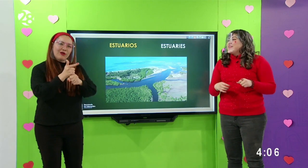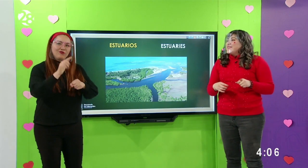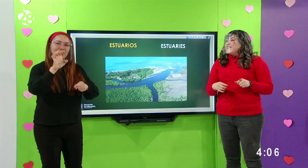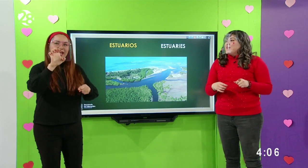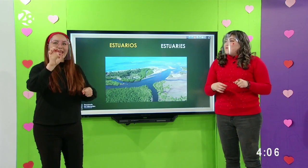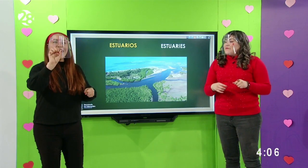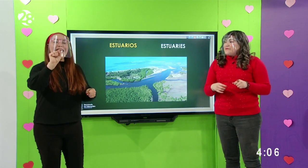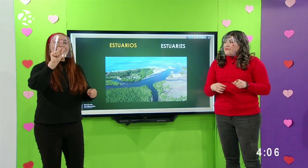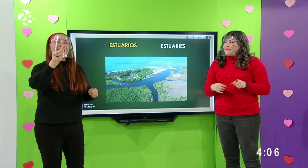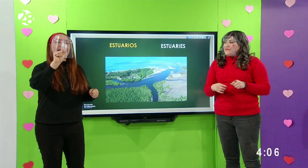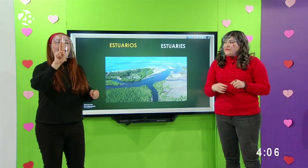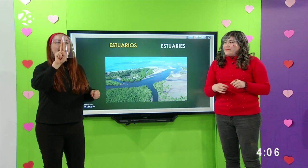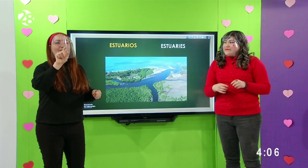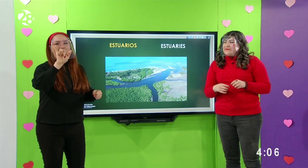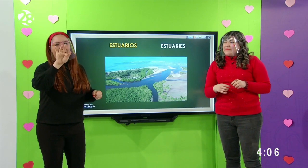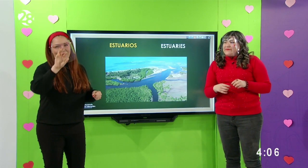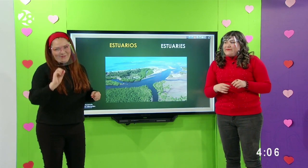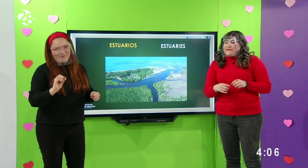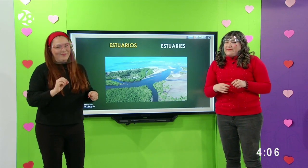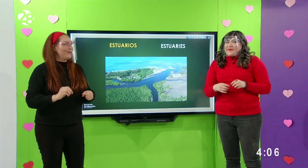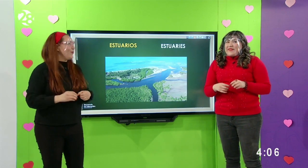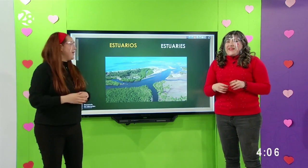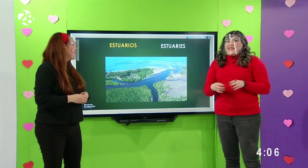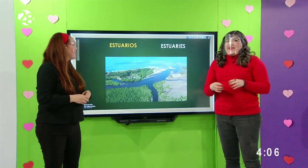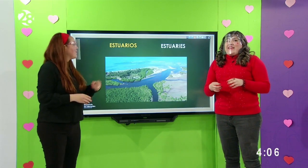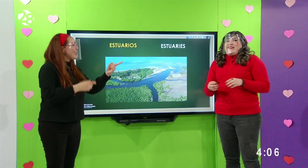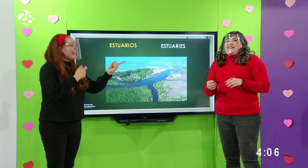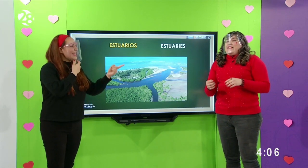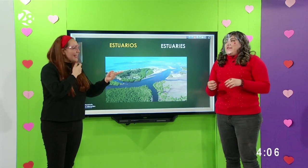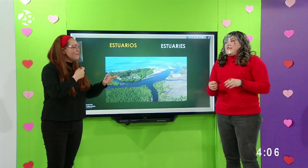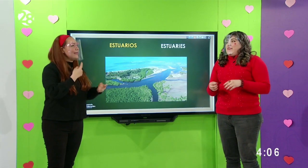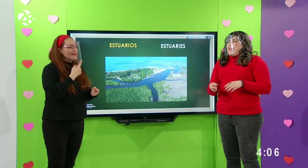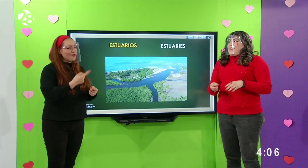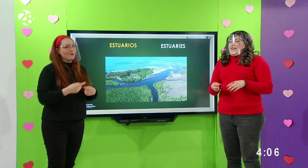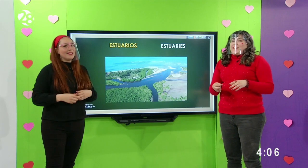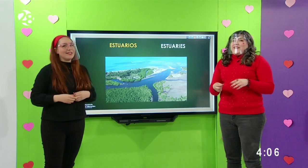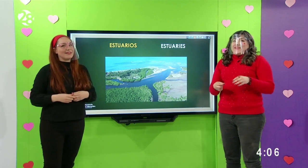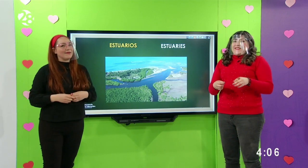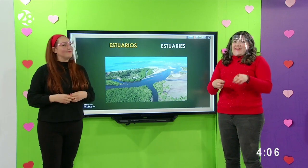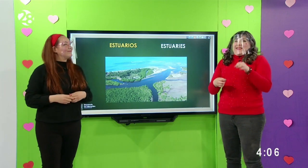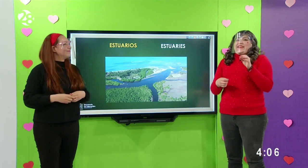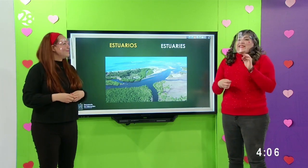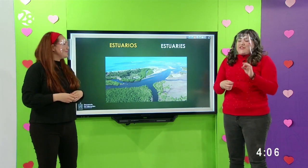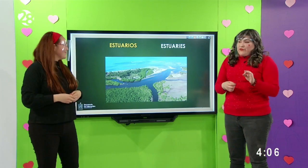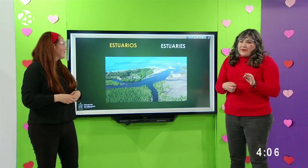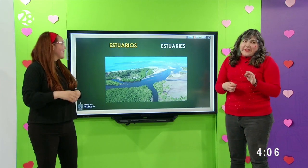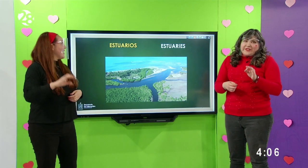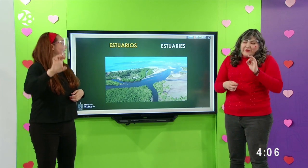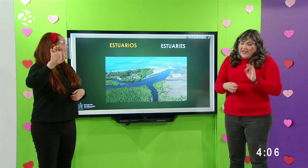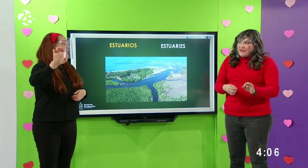podemos encontrar en el estuario. Muy bien. ¿Y en inglés, maestra, cómo en se inglés dice? Ese.